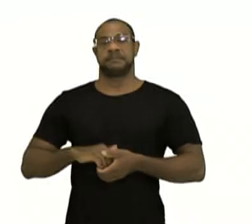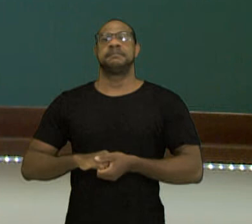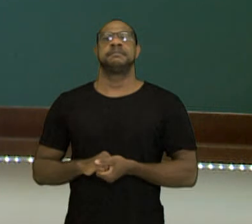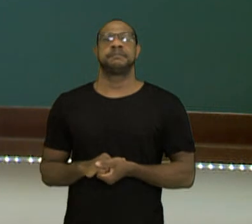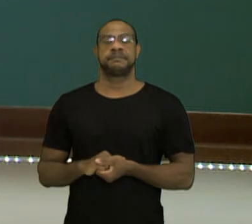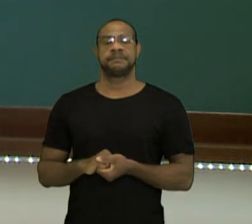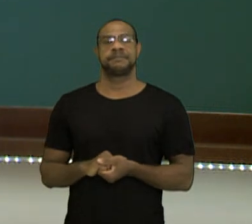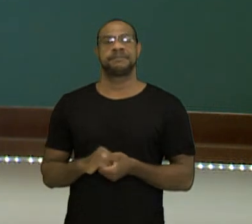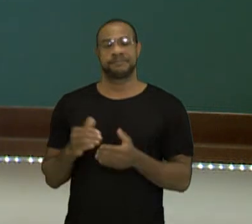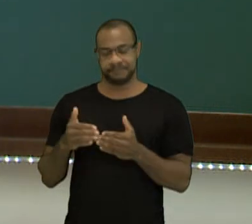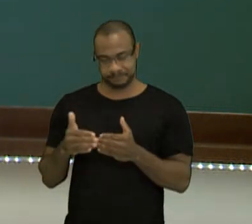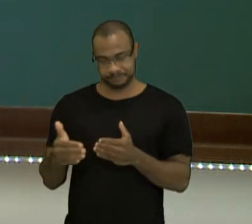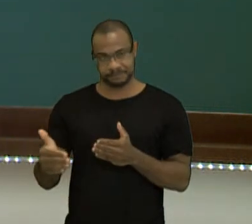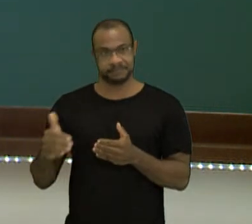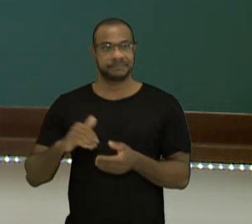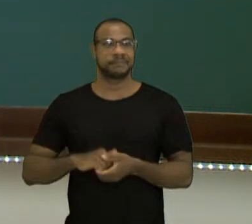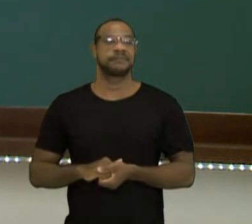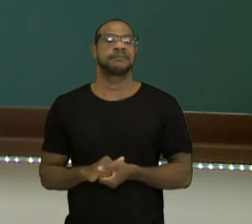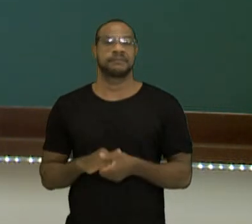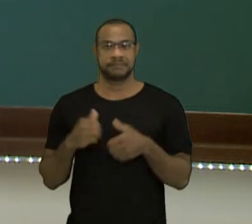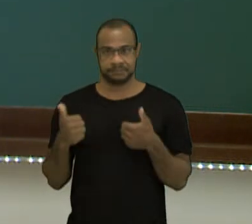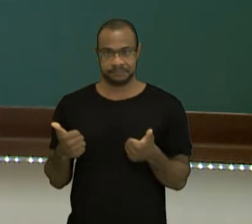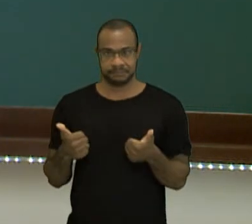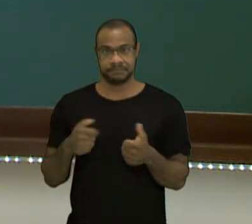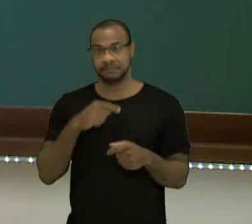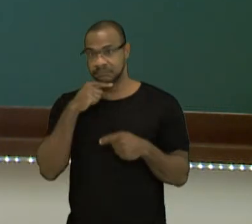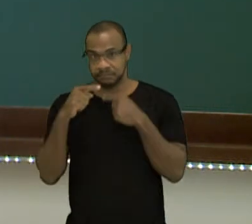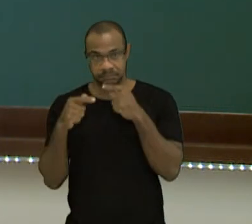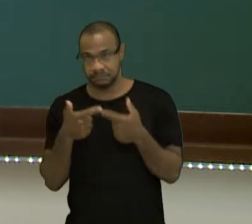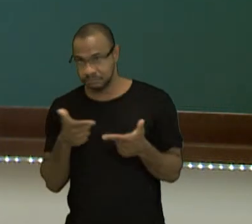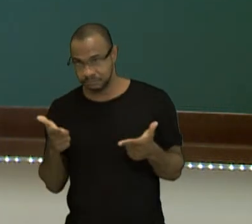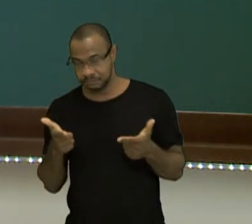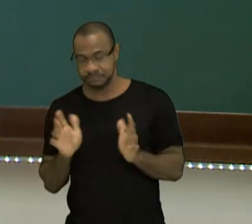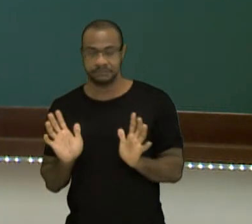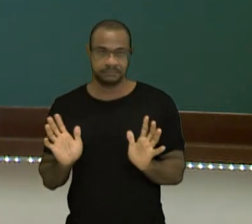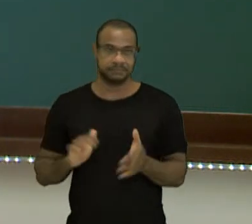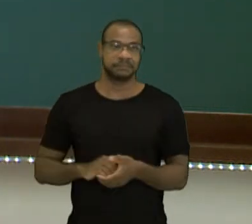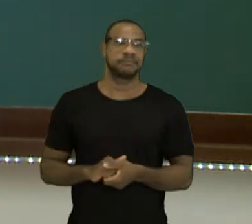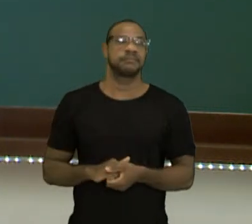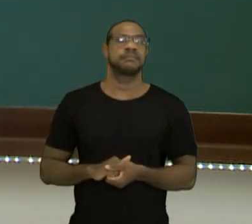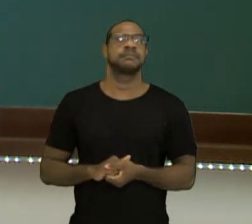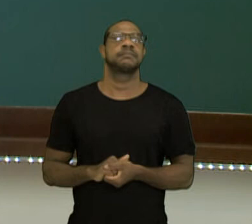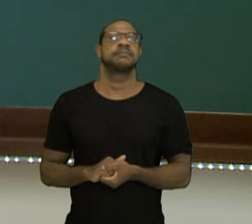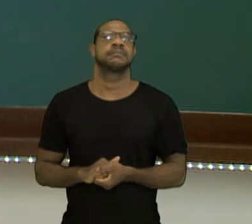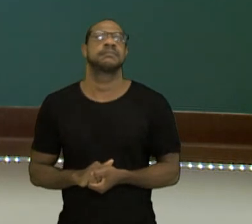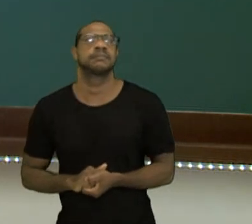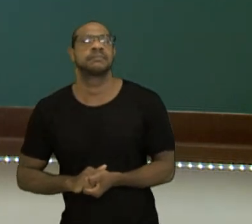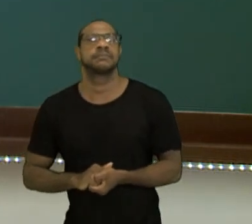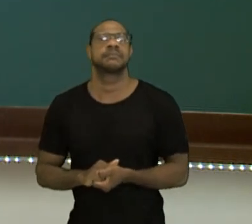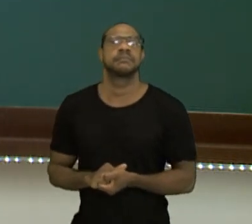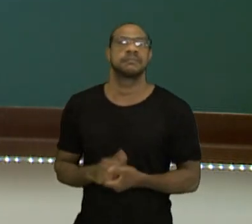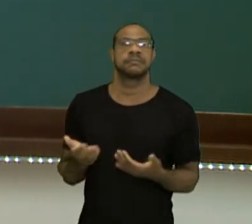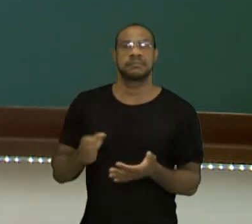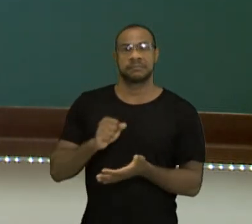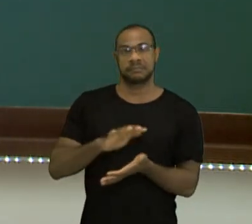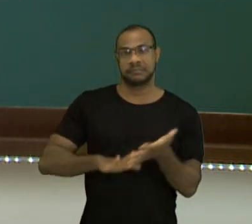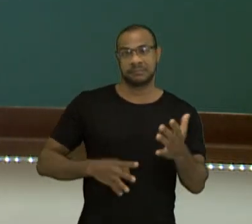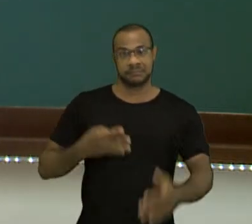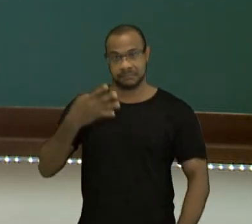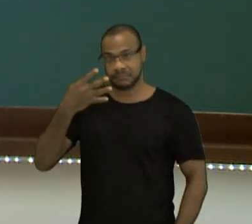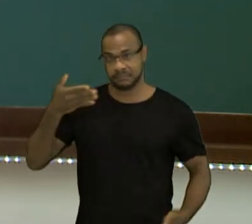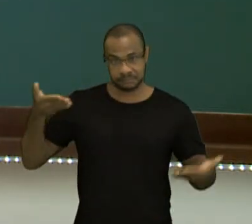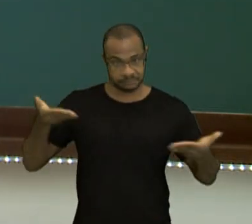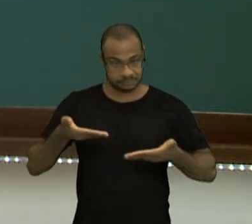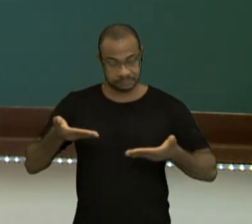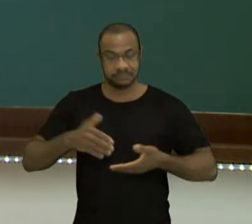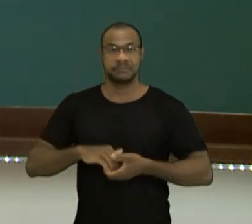¿Podemos seguir? ¿Ninguna duda? ¿Ninguna dúvida? Vamos allá entonces. Vamos para la actividad 4. Lo